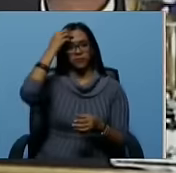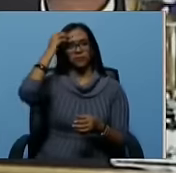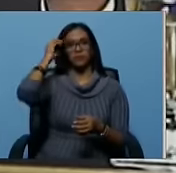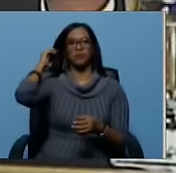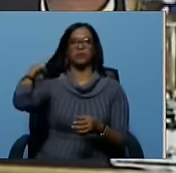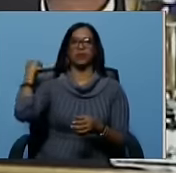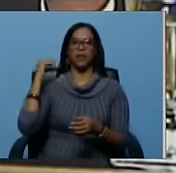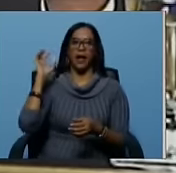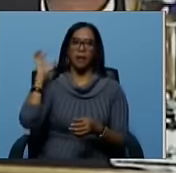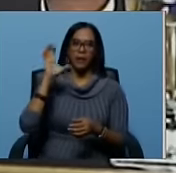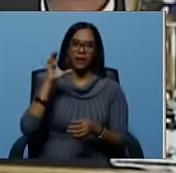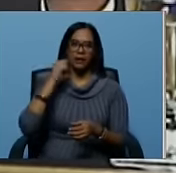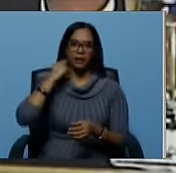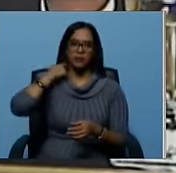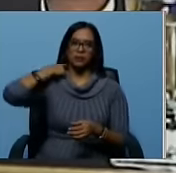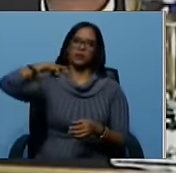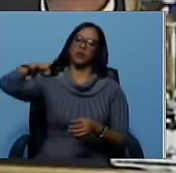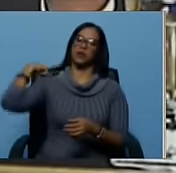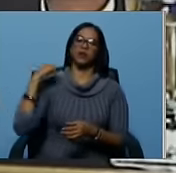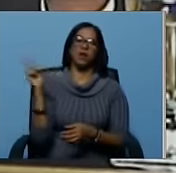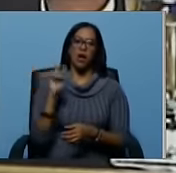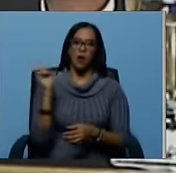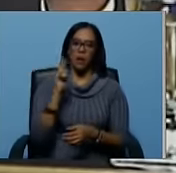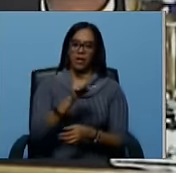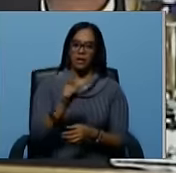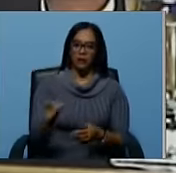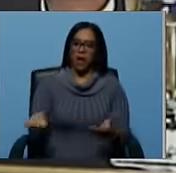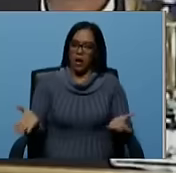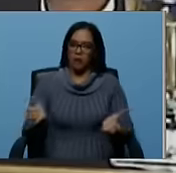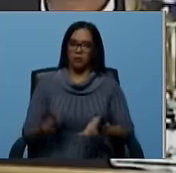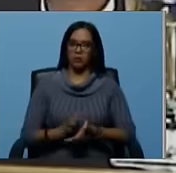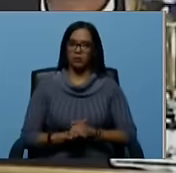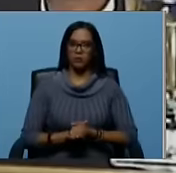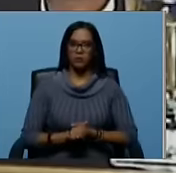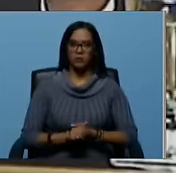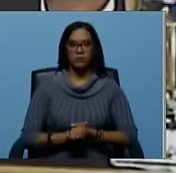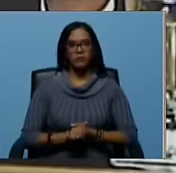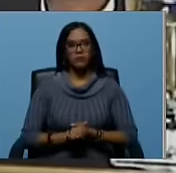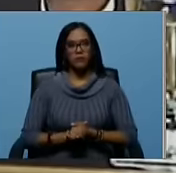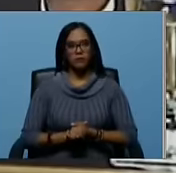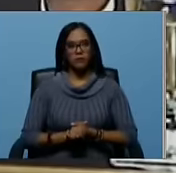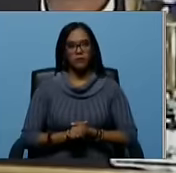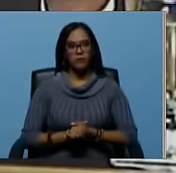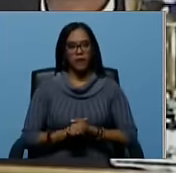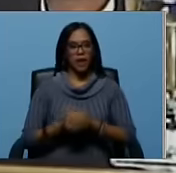al país, bueno, y a los venezolanos, pues. Y a las venezolanas,